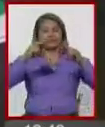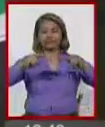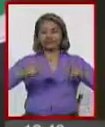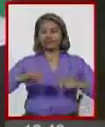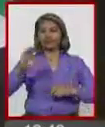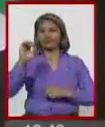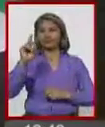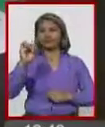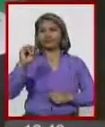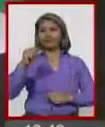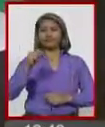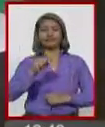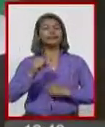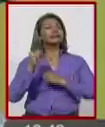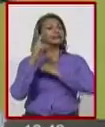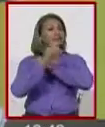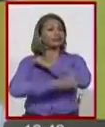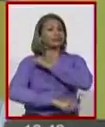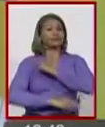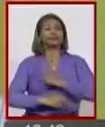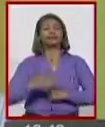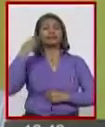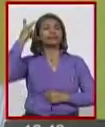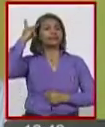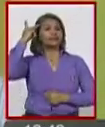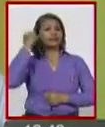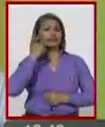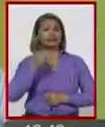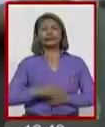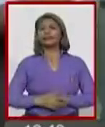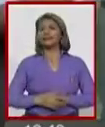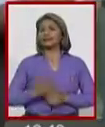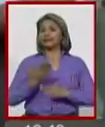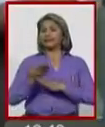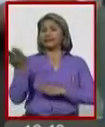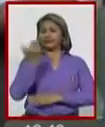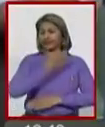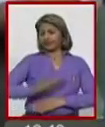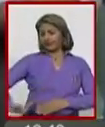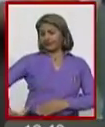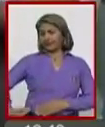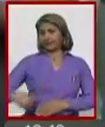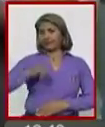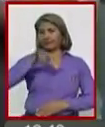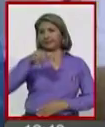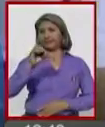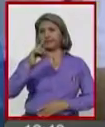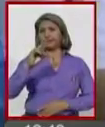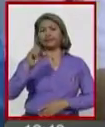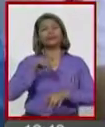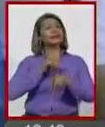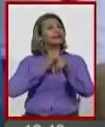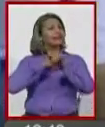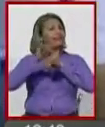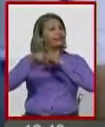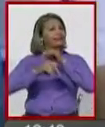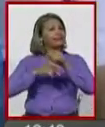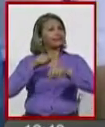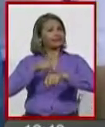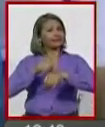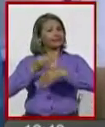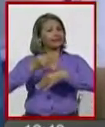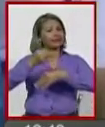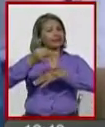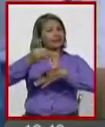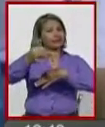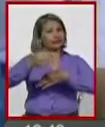analizar el Código Penal. Las reacciones políticas no se hicieron esperar. Tal fue el caso del expresidente Jorge Quiroga. Es un engaño para ganar tiempo. Recuerde cómo